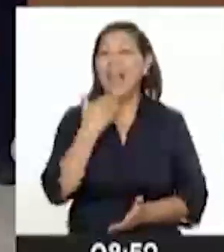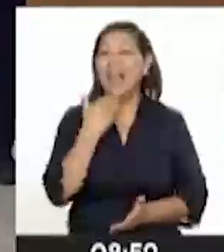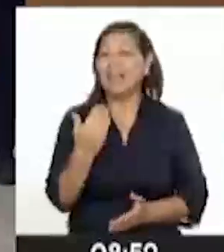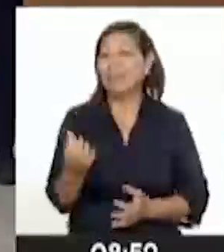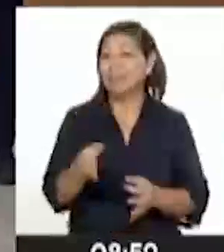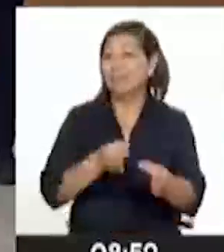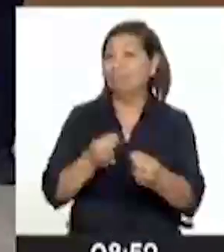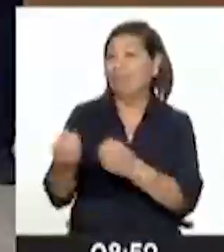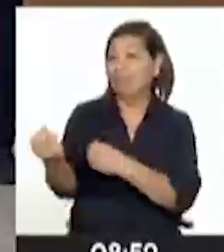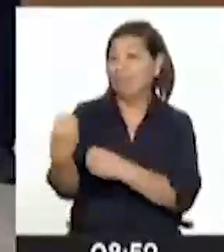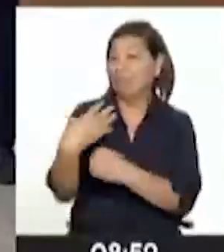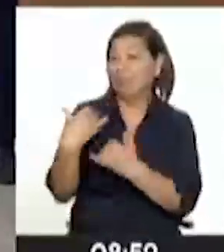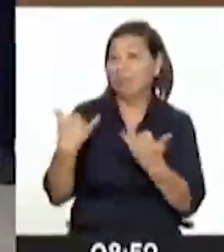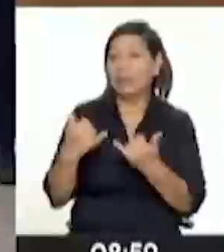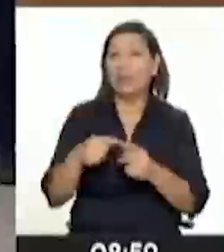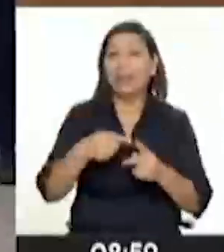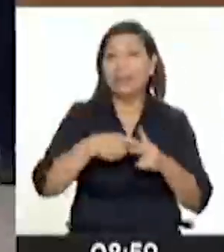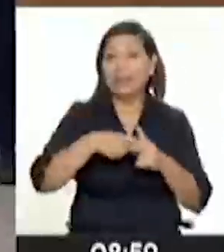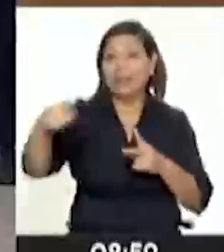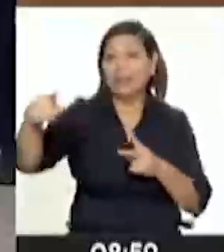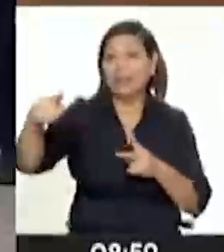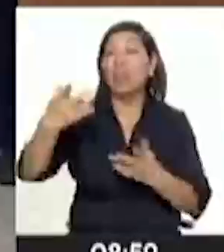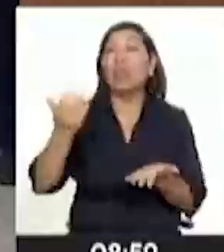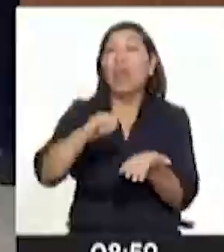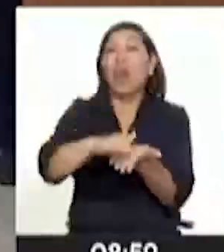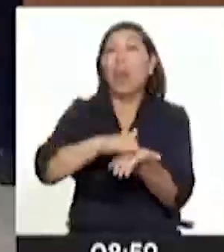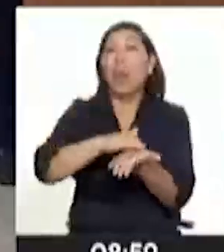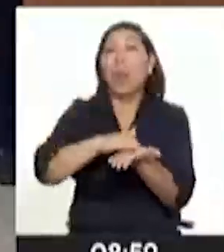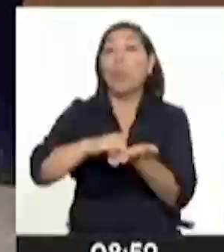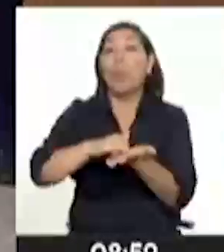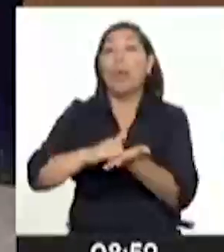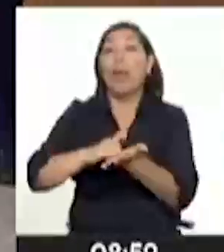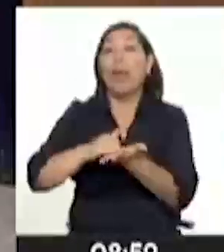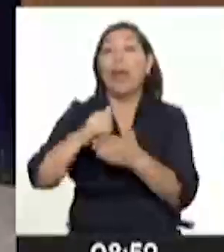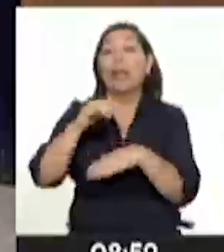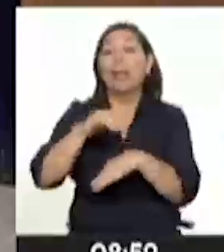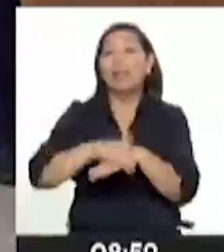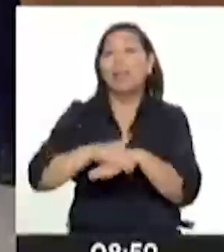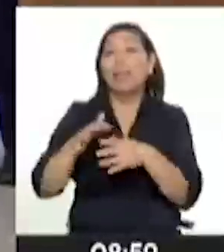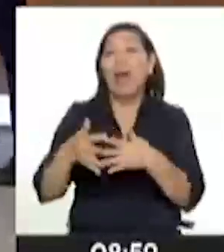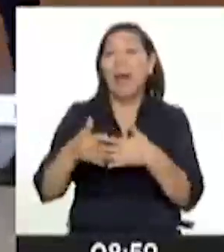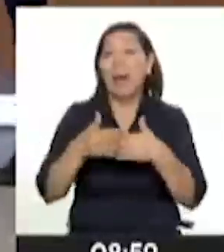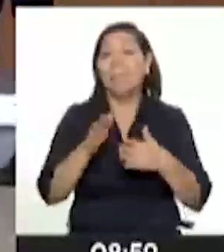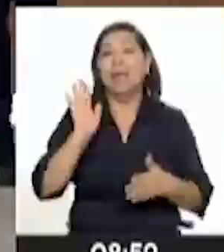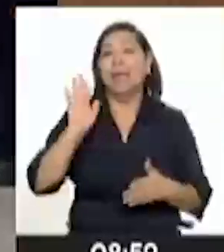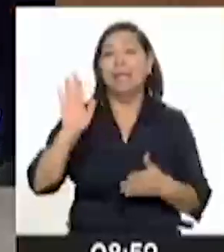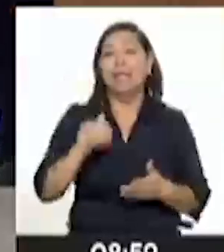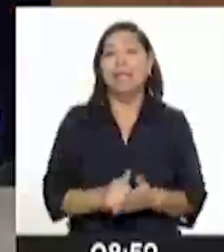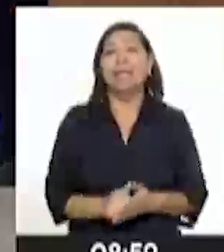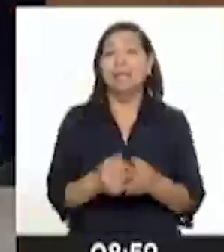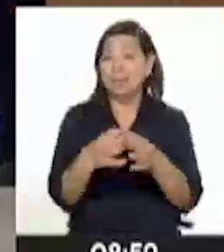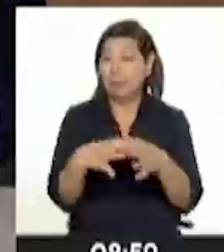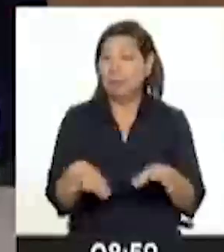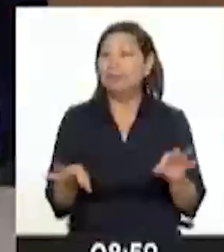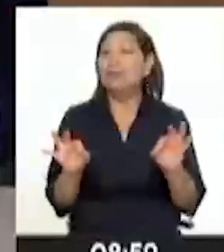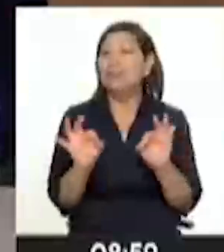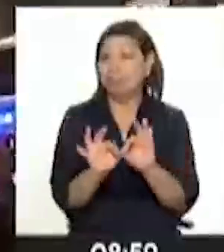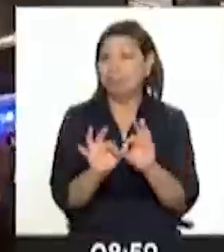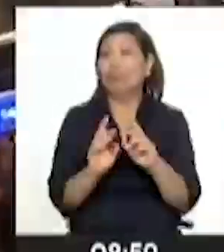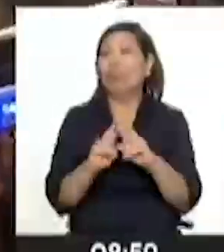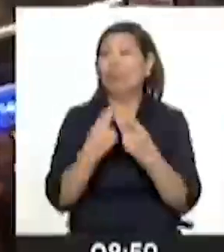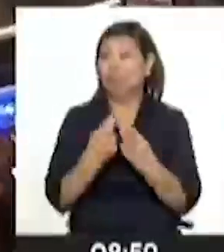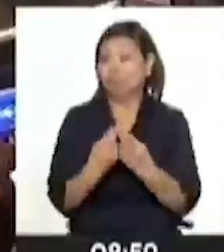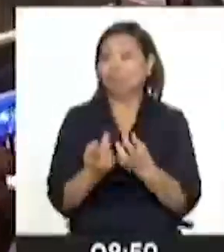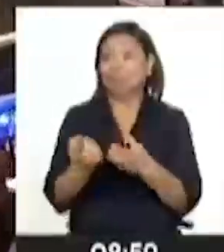gracias por esta información, nuestra enviada especial a la ciudad de Nueva York, a la Bolsa de Wall Street, donde se ha desarrollado este importantísimo evento